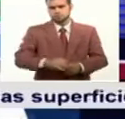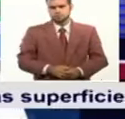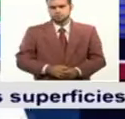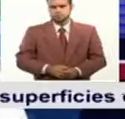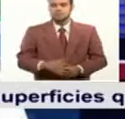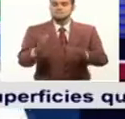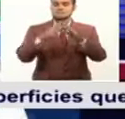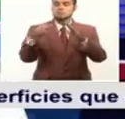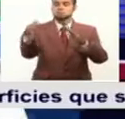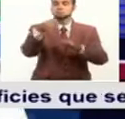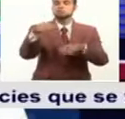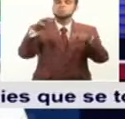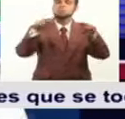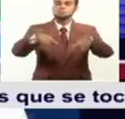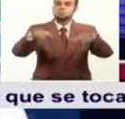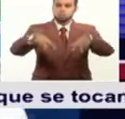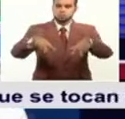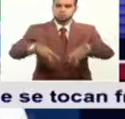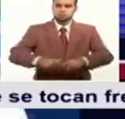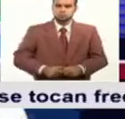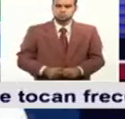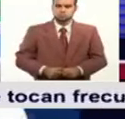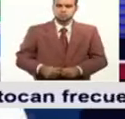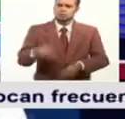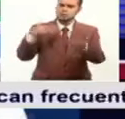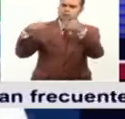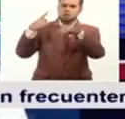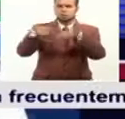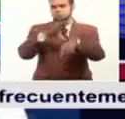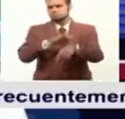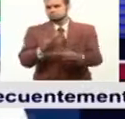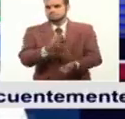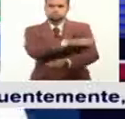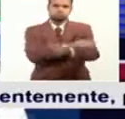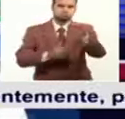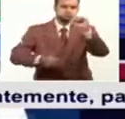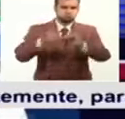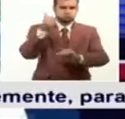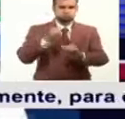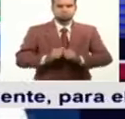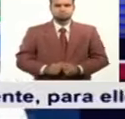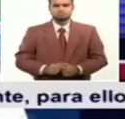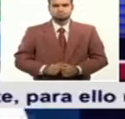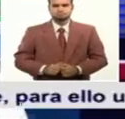Morón, antecedentes de hipertensión arterial,